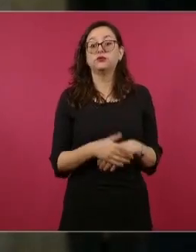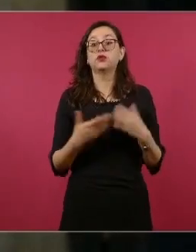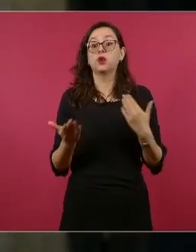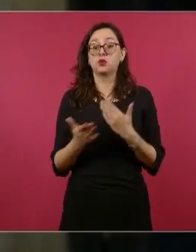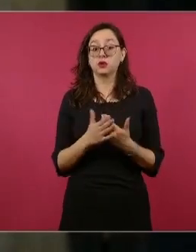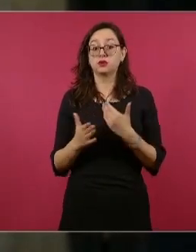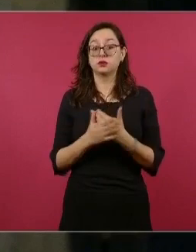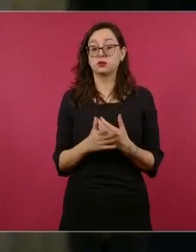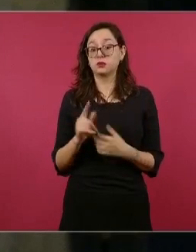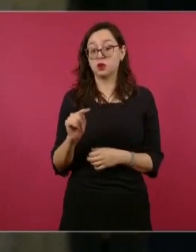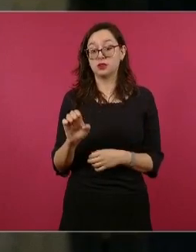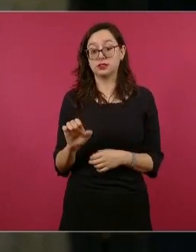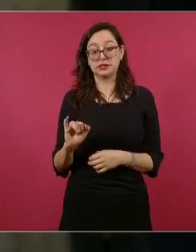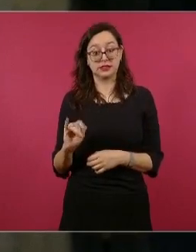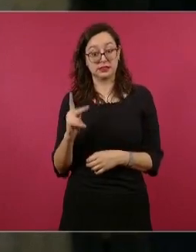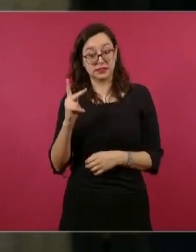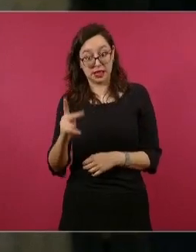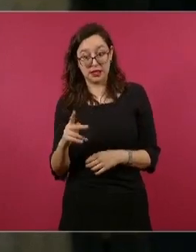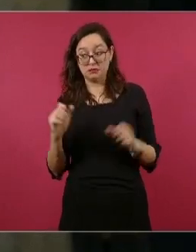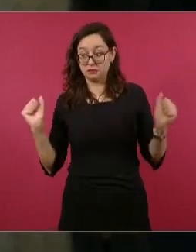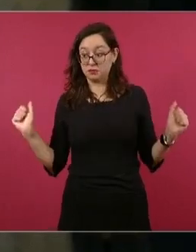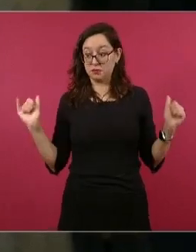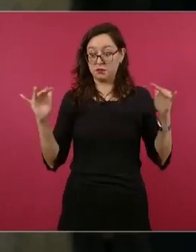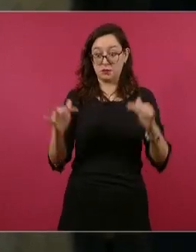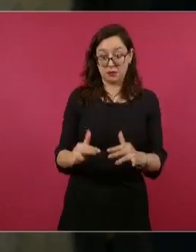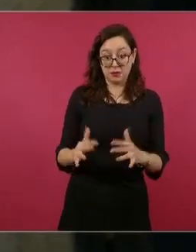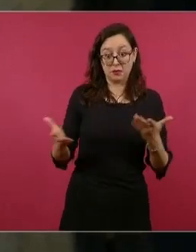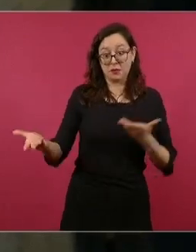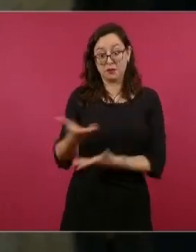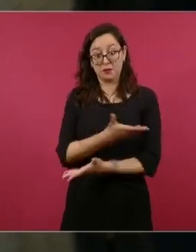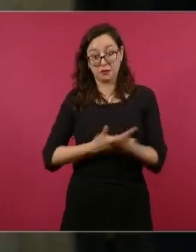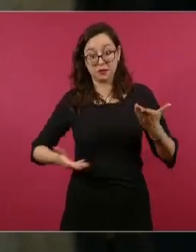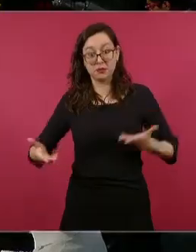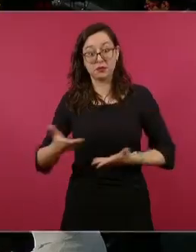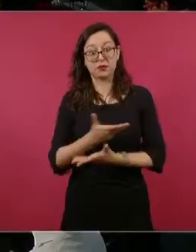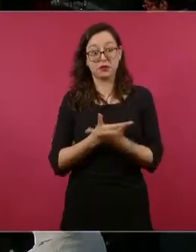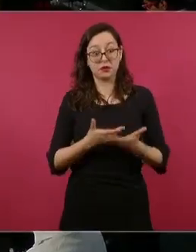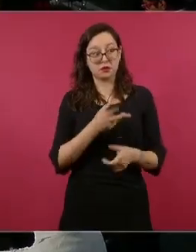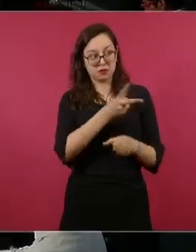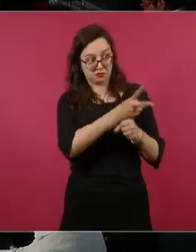estamos invitando aquí públicamente a Jesús Ramírez.